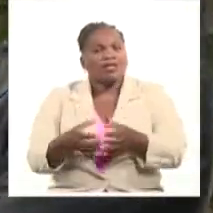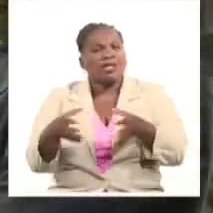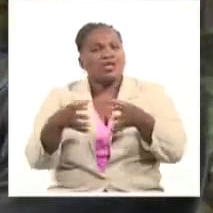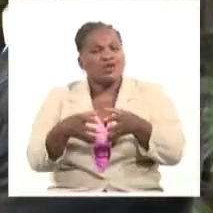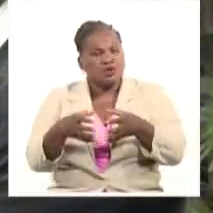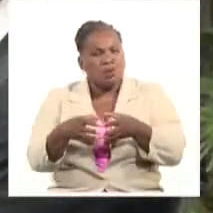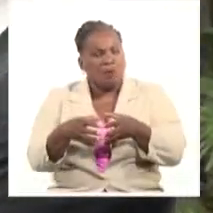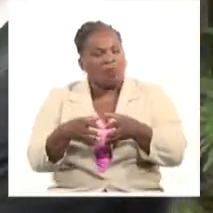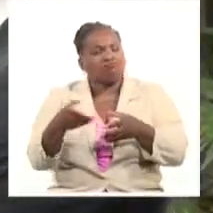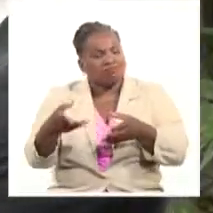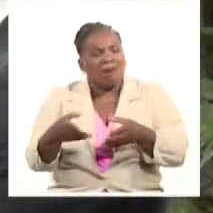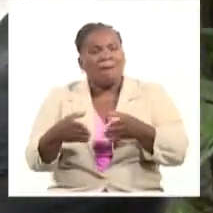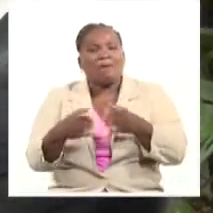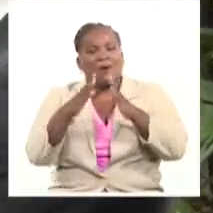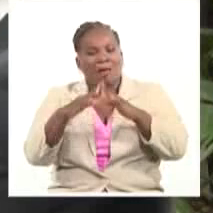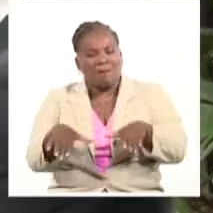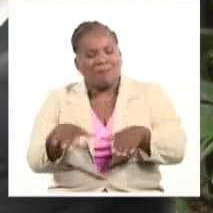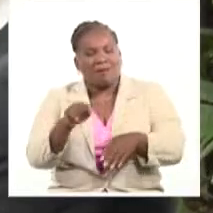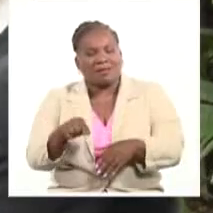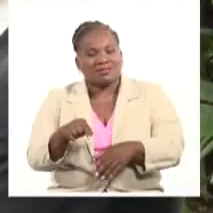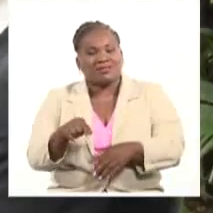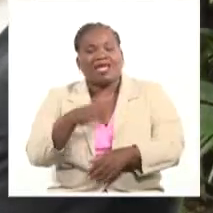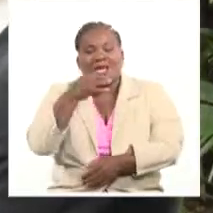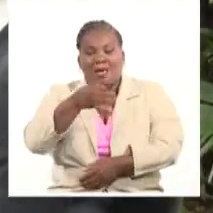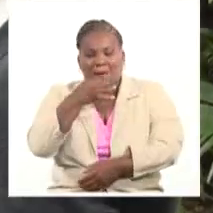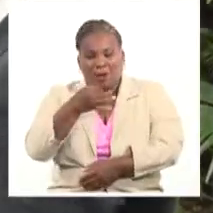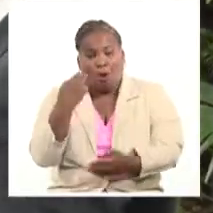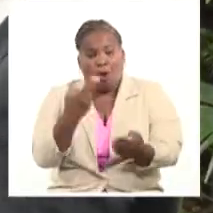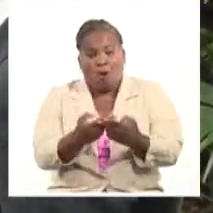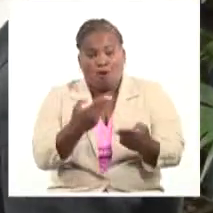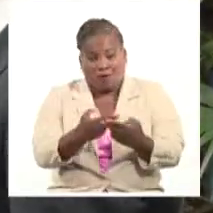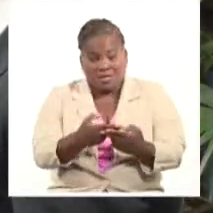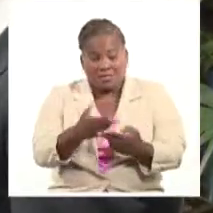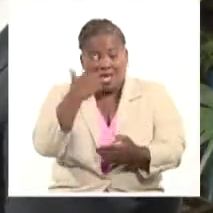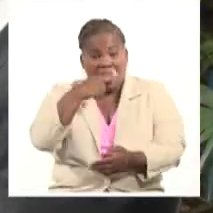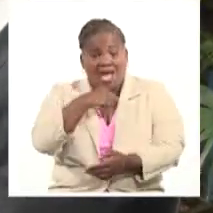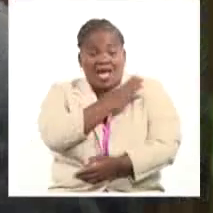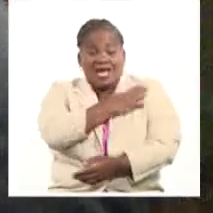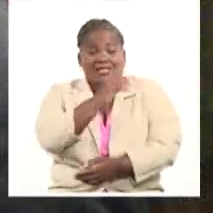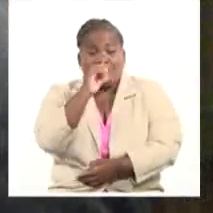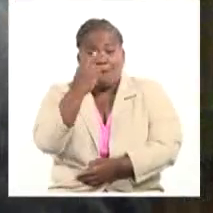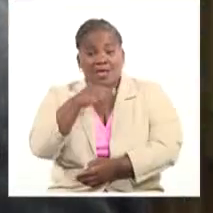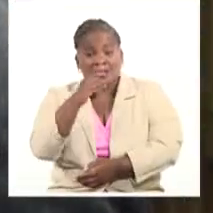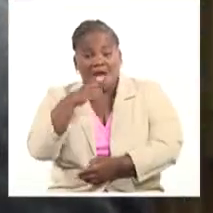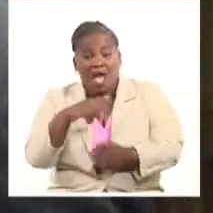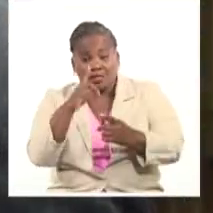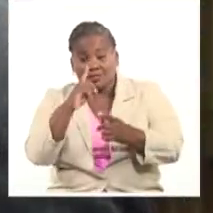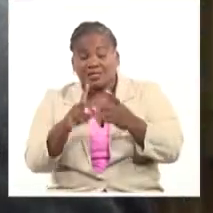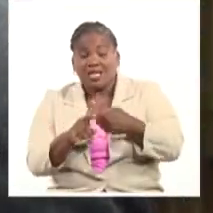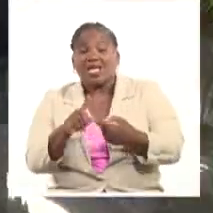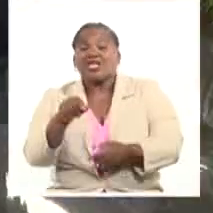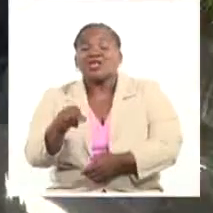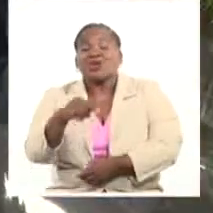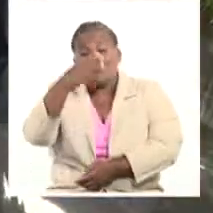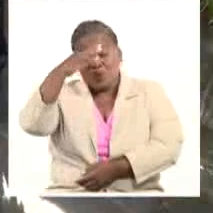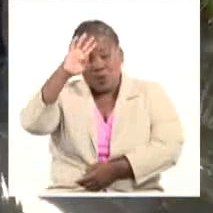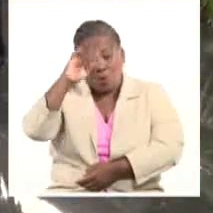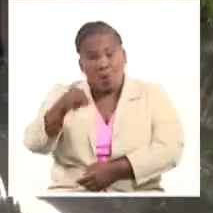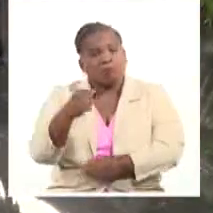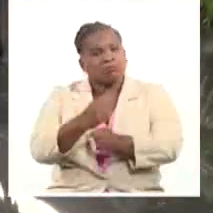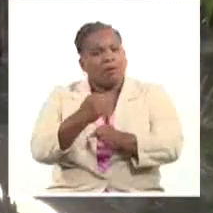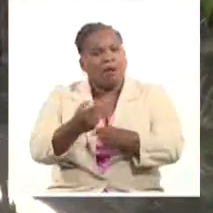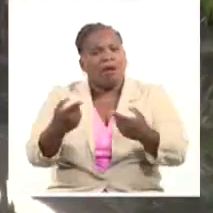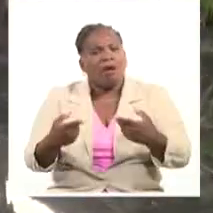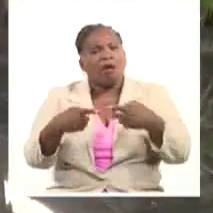y expresó la confianza de que ese país y Cuba, que asume la presidencia del Grupo de los 77 Machina, trabajen de conjunto en favor de los